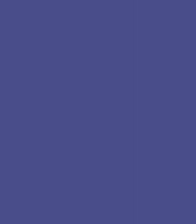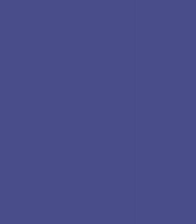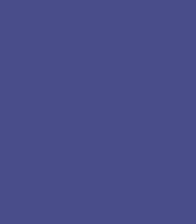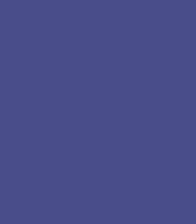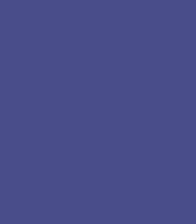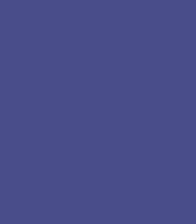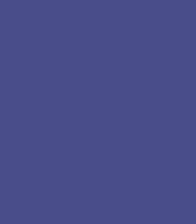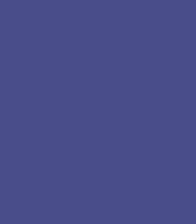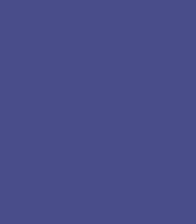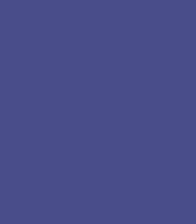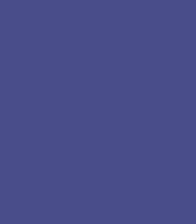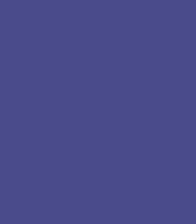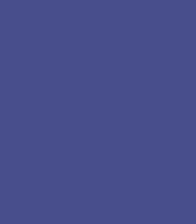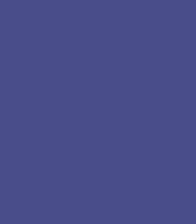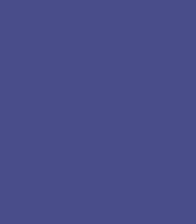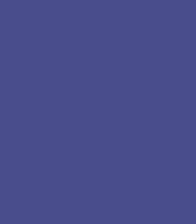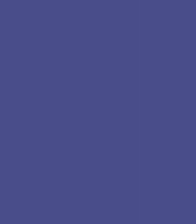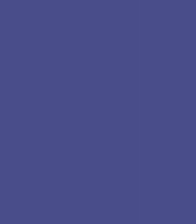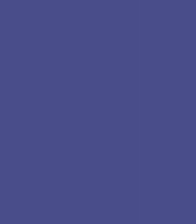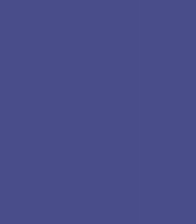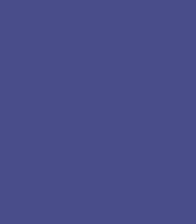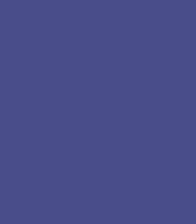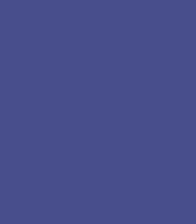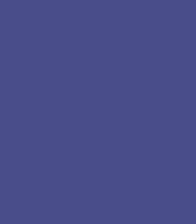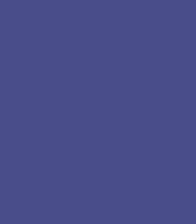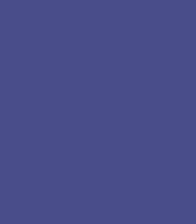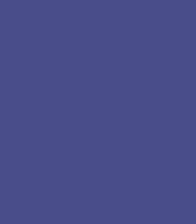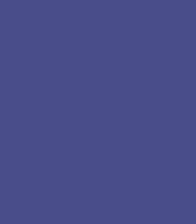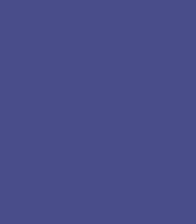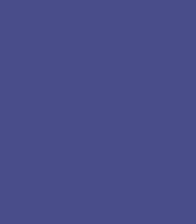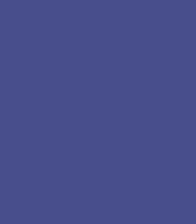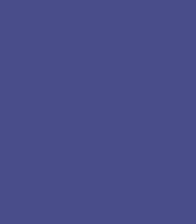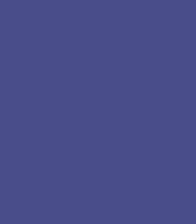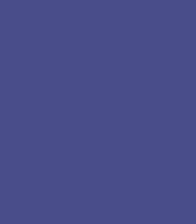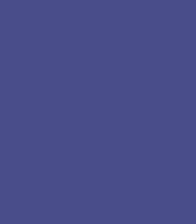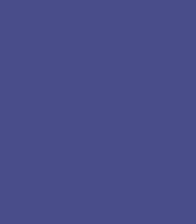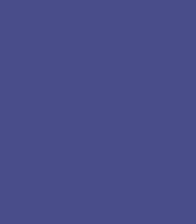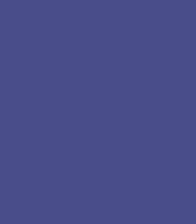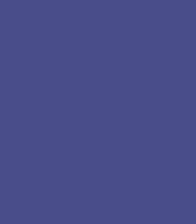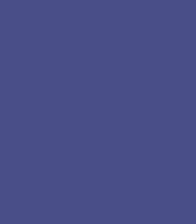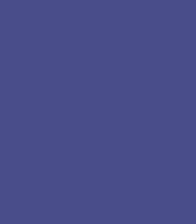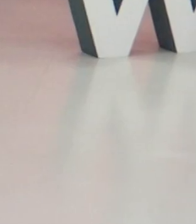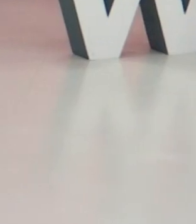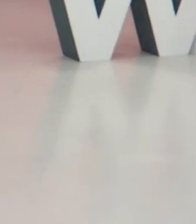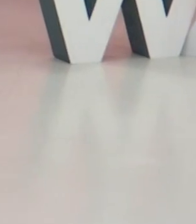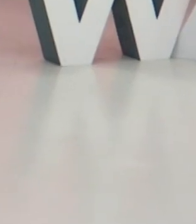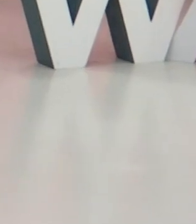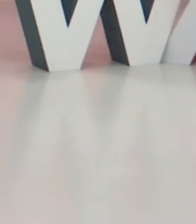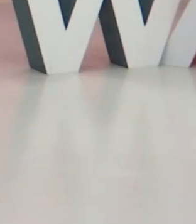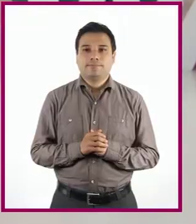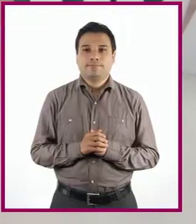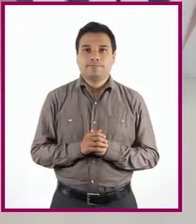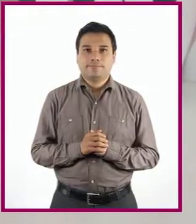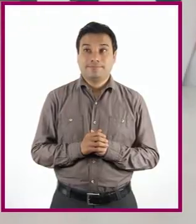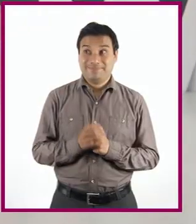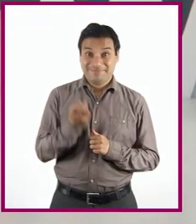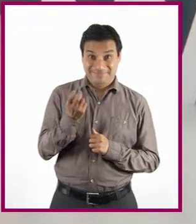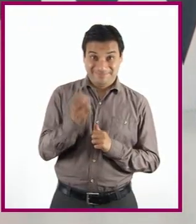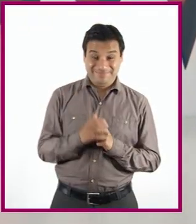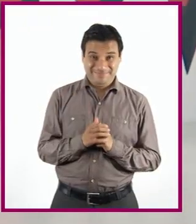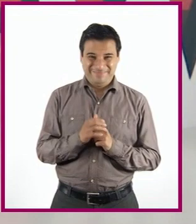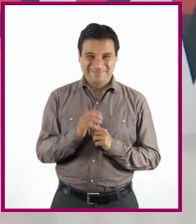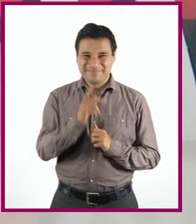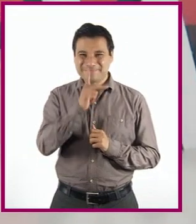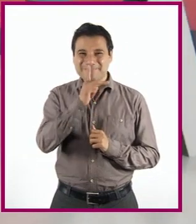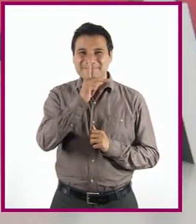allí, tuve la sensación de que no estamos solos por completo. En este caso, la expresión